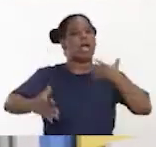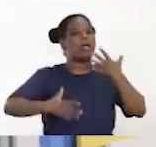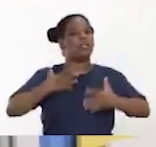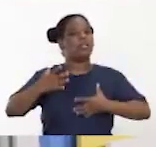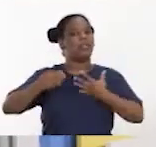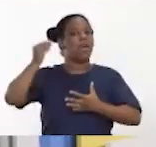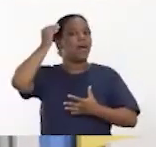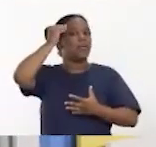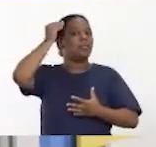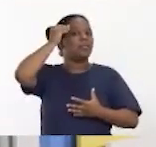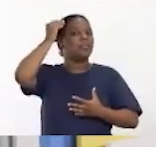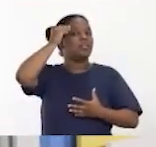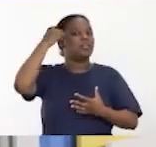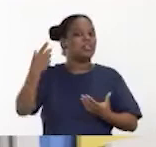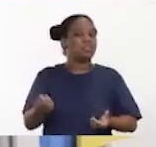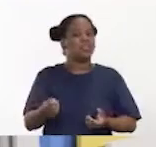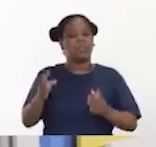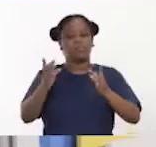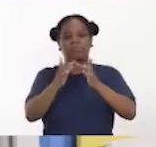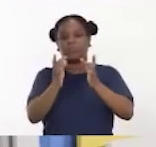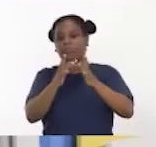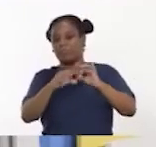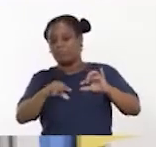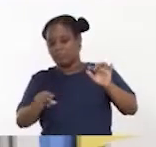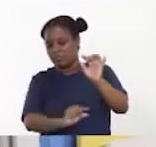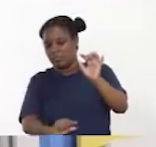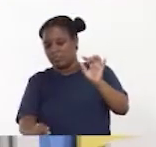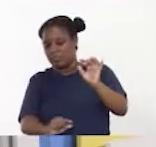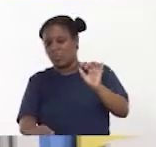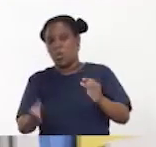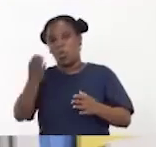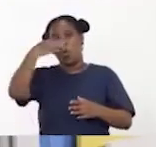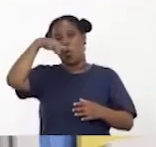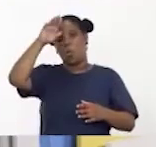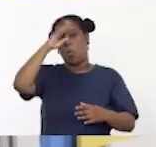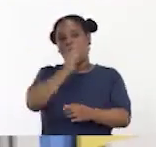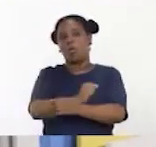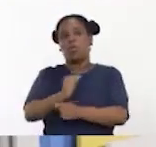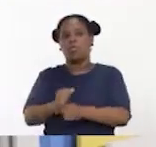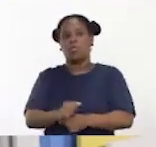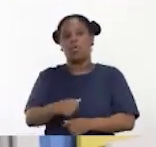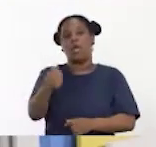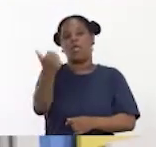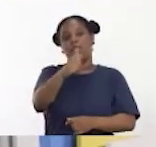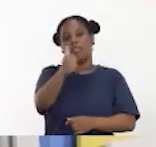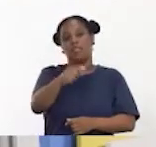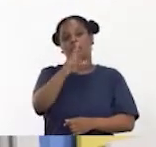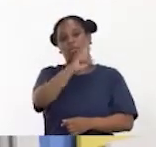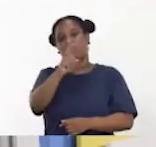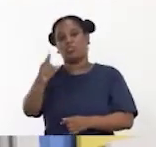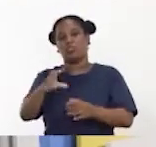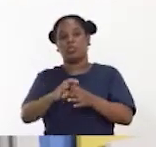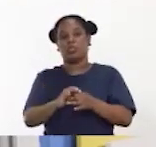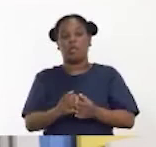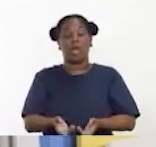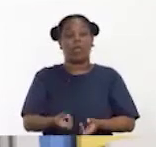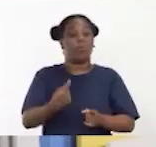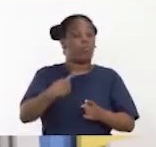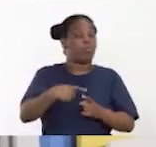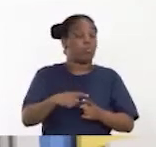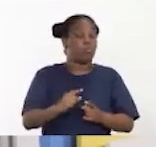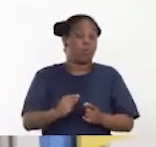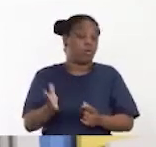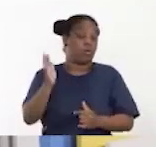las actividades de aprendizaje situados en el portal Cubeduca de los grados 10º y 11º grado, porque no hay